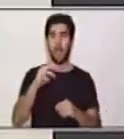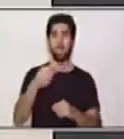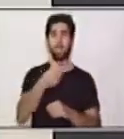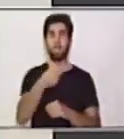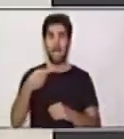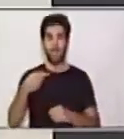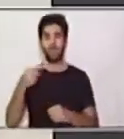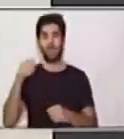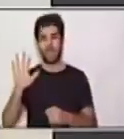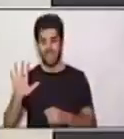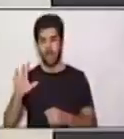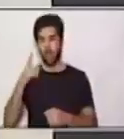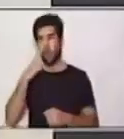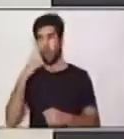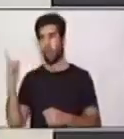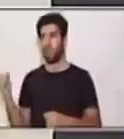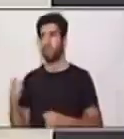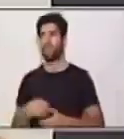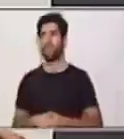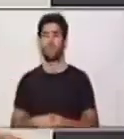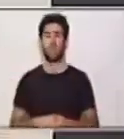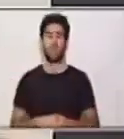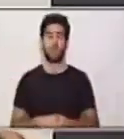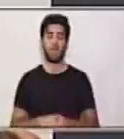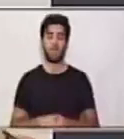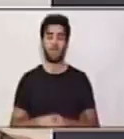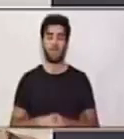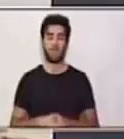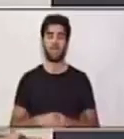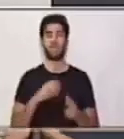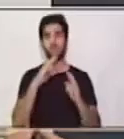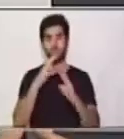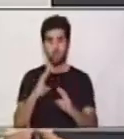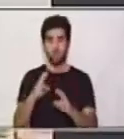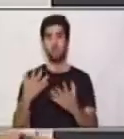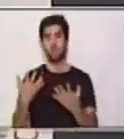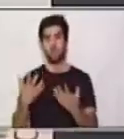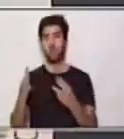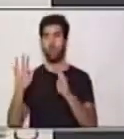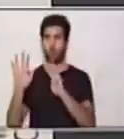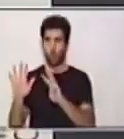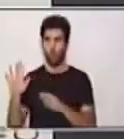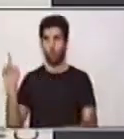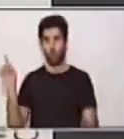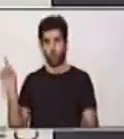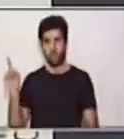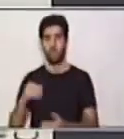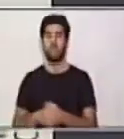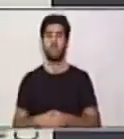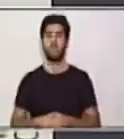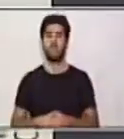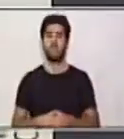es 5. Y entonces 13 menos 5 nos va a dar 8.